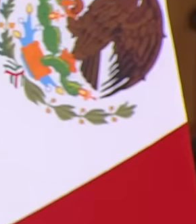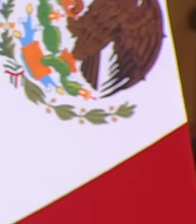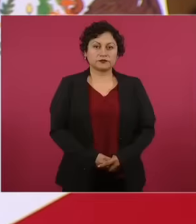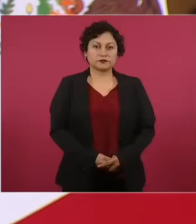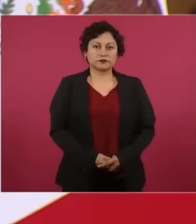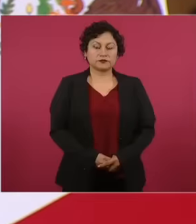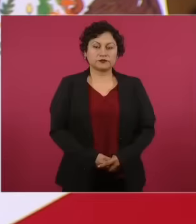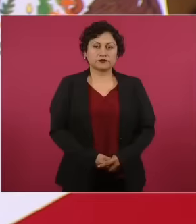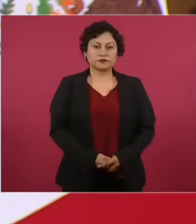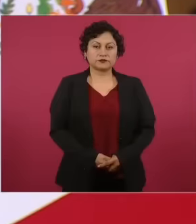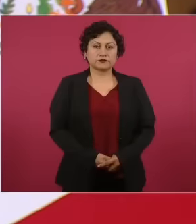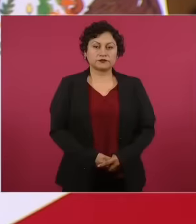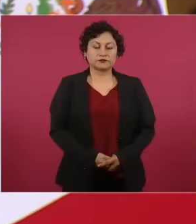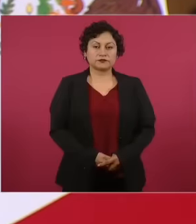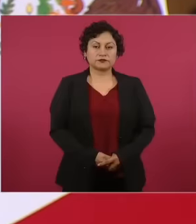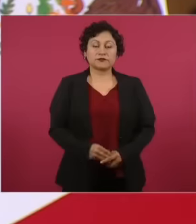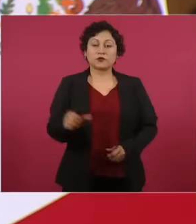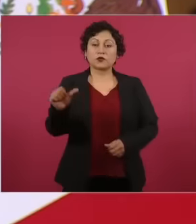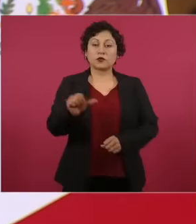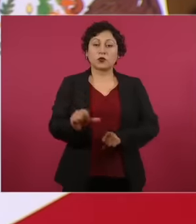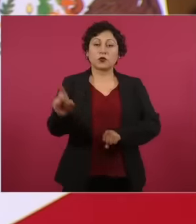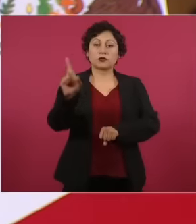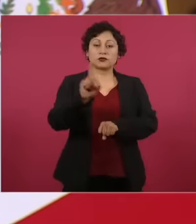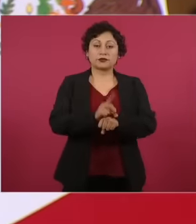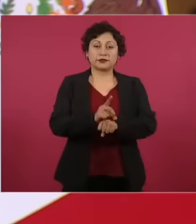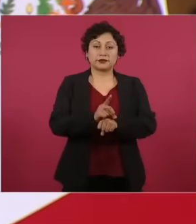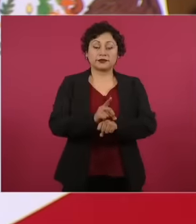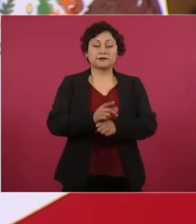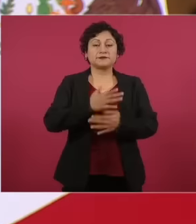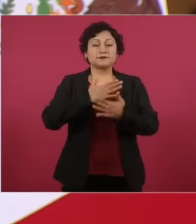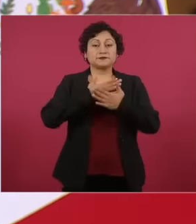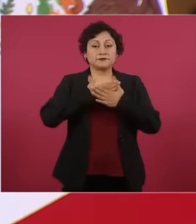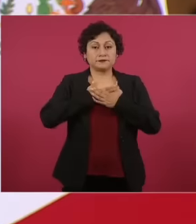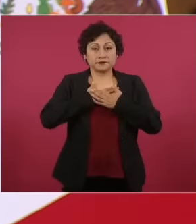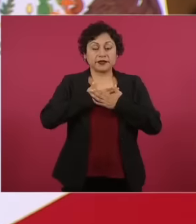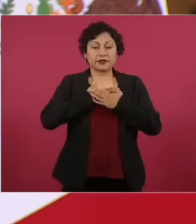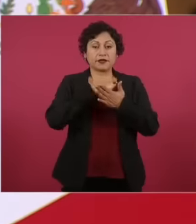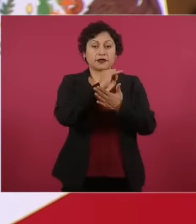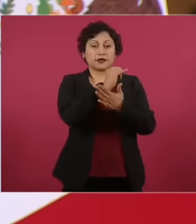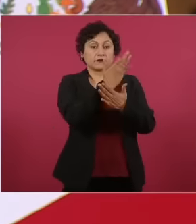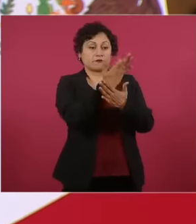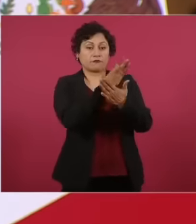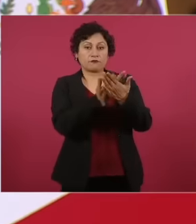mi último informe de gobierno, y lo hago